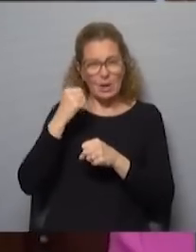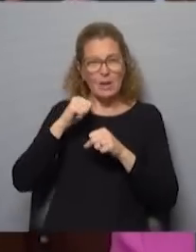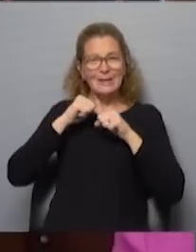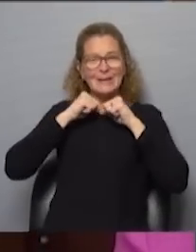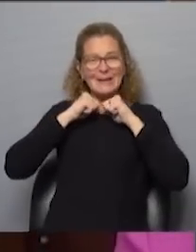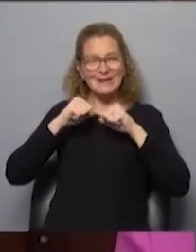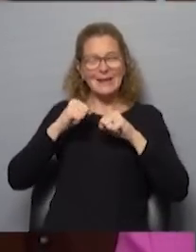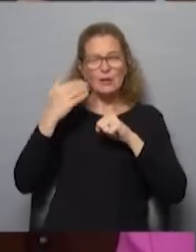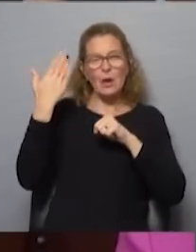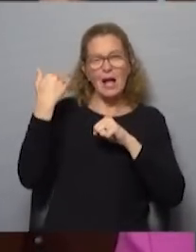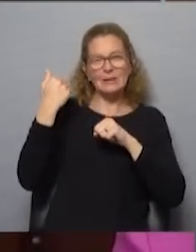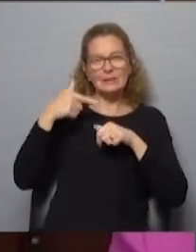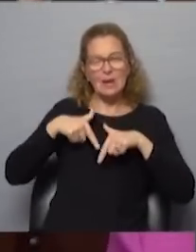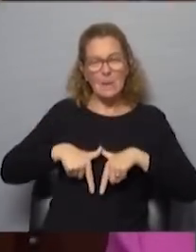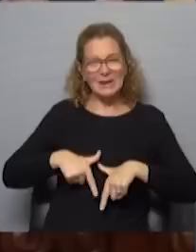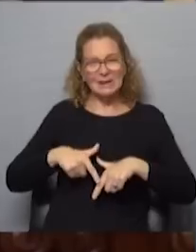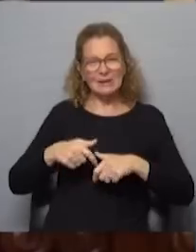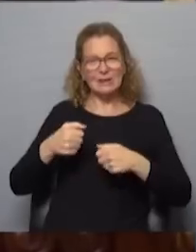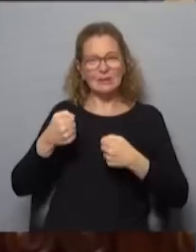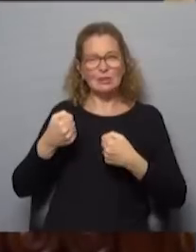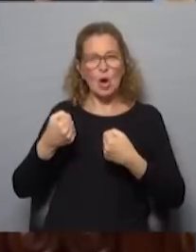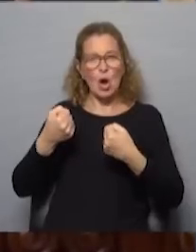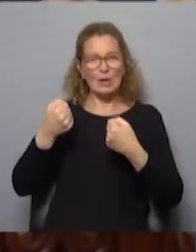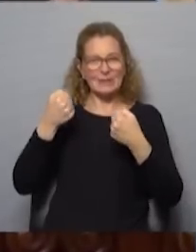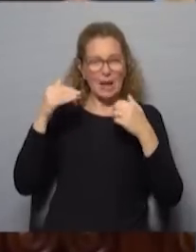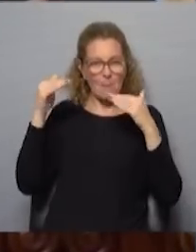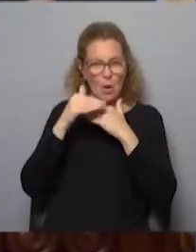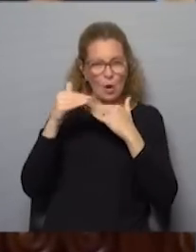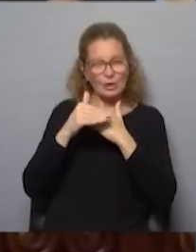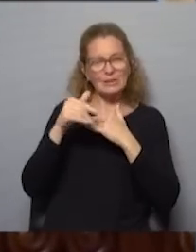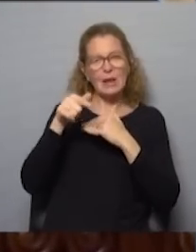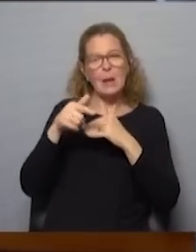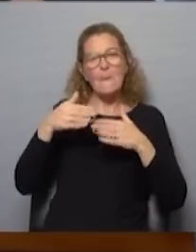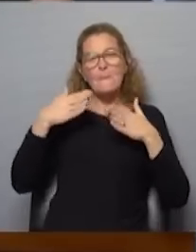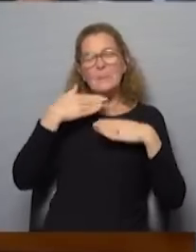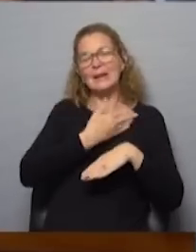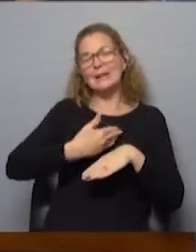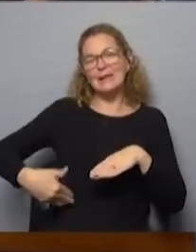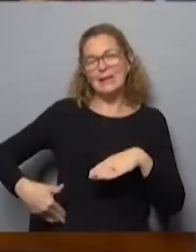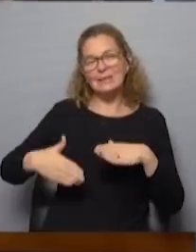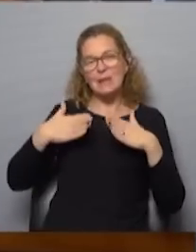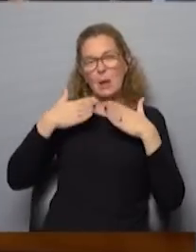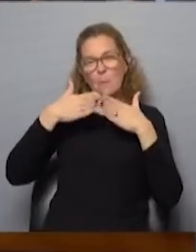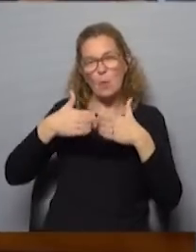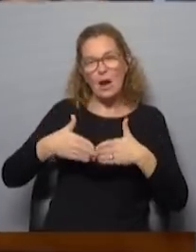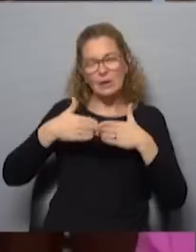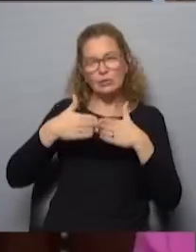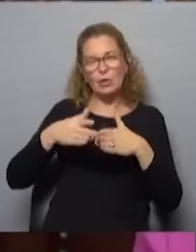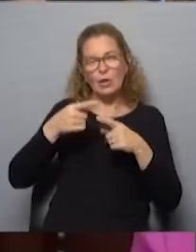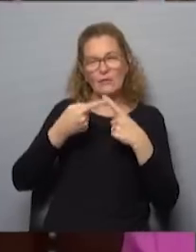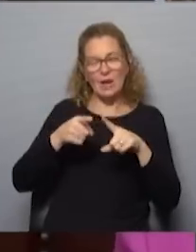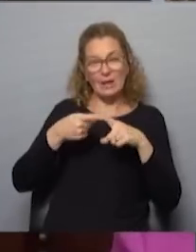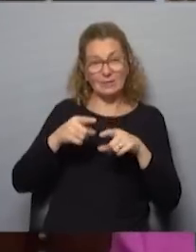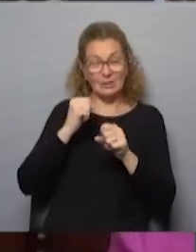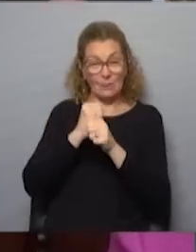presidencia del ministro de transporte del presidente del puerto tantos otros funcionarios del gobierno